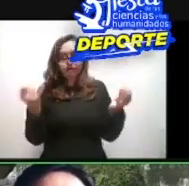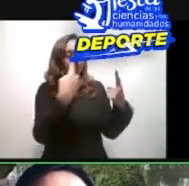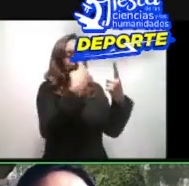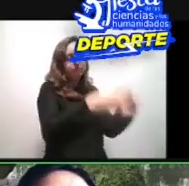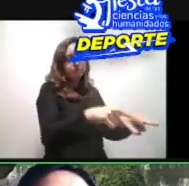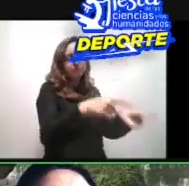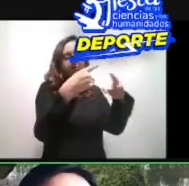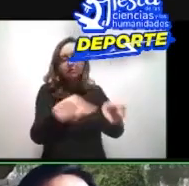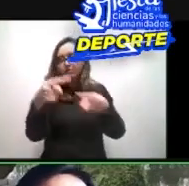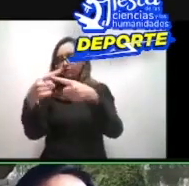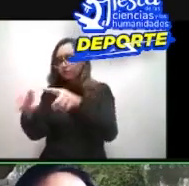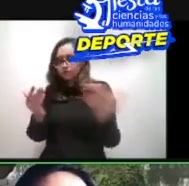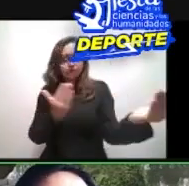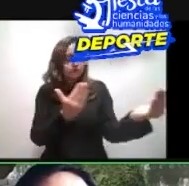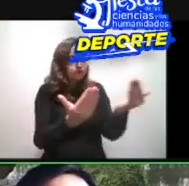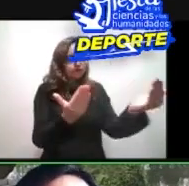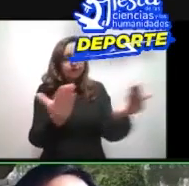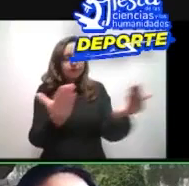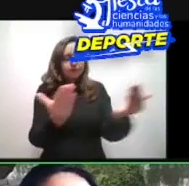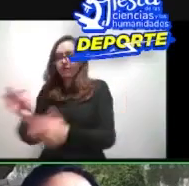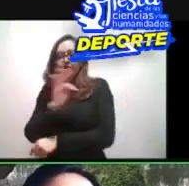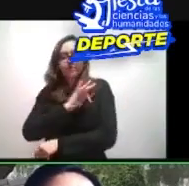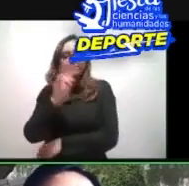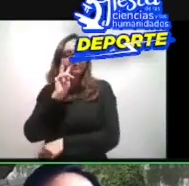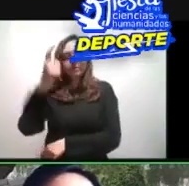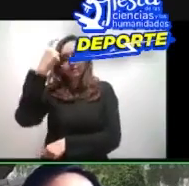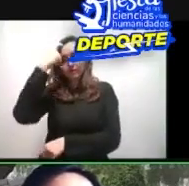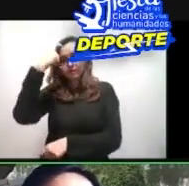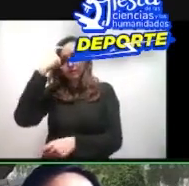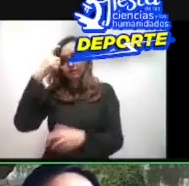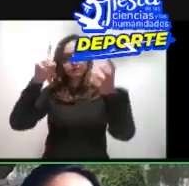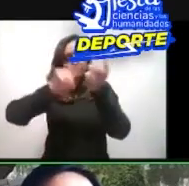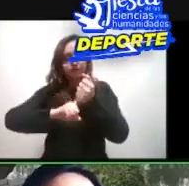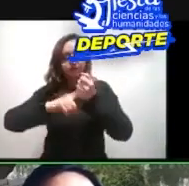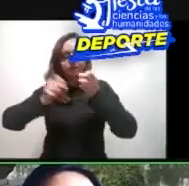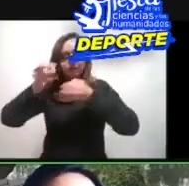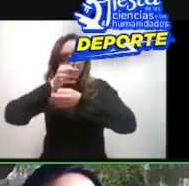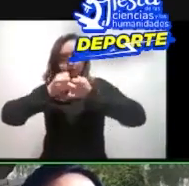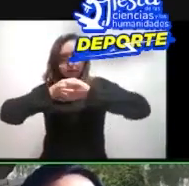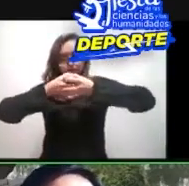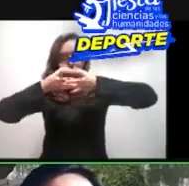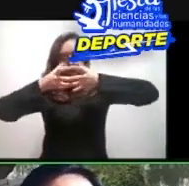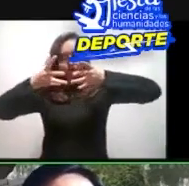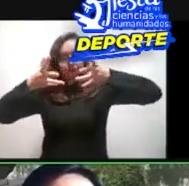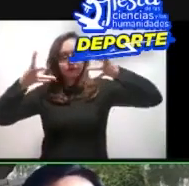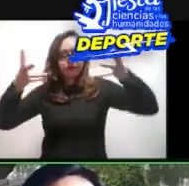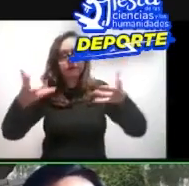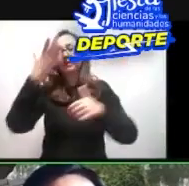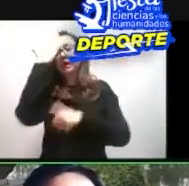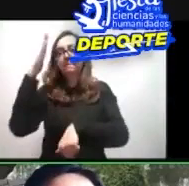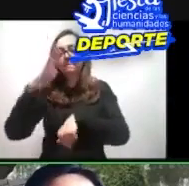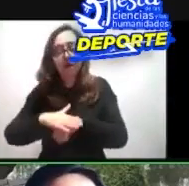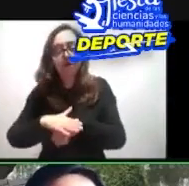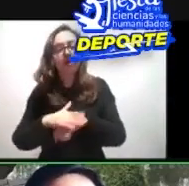es que hay un mayor volumen de nuestras neuronas en zonas que están relacionadas otra vez con la memoria, como es el